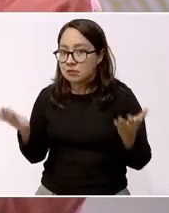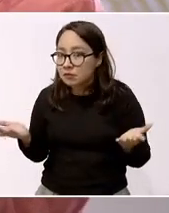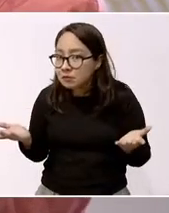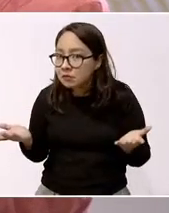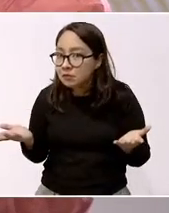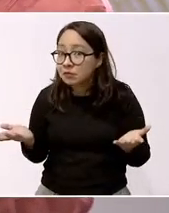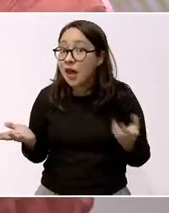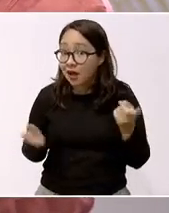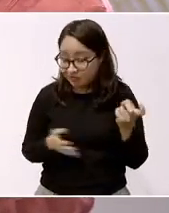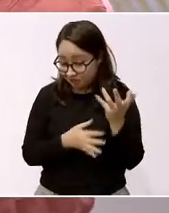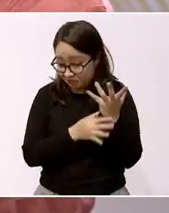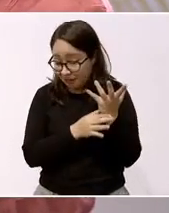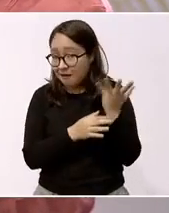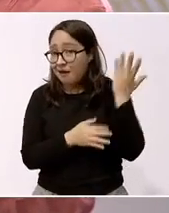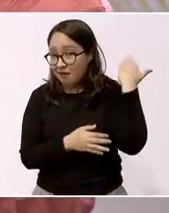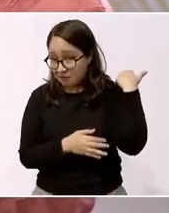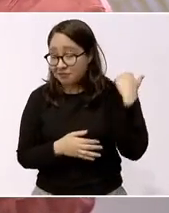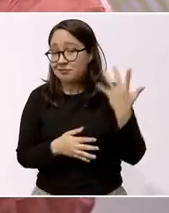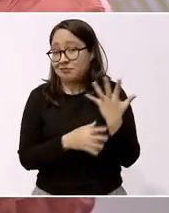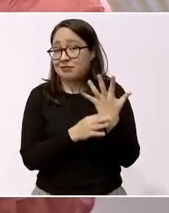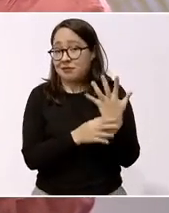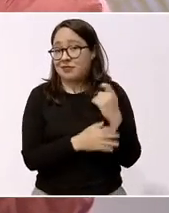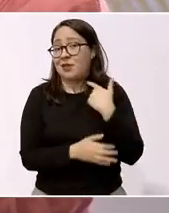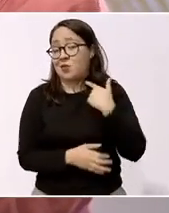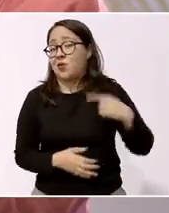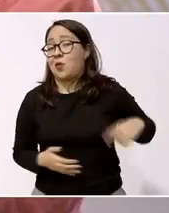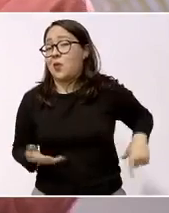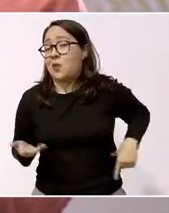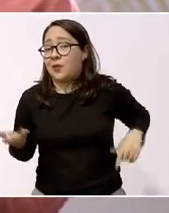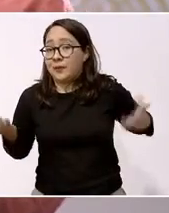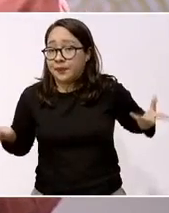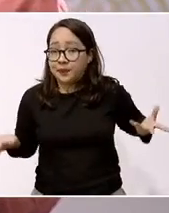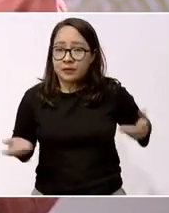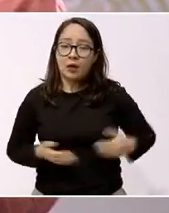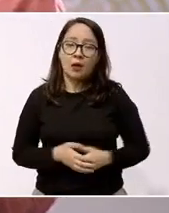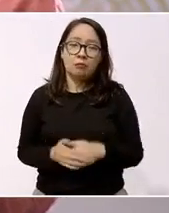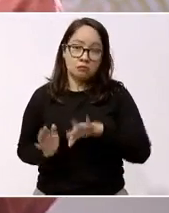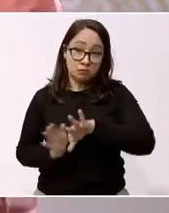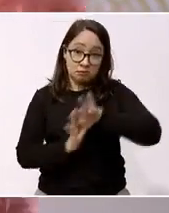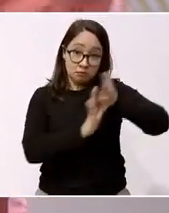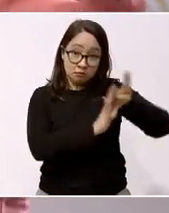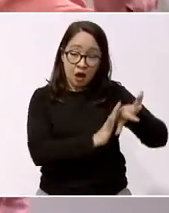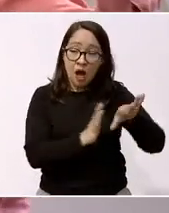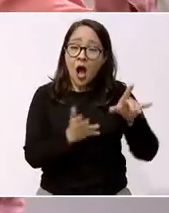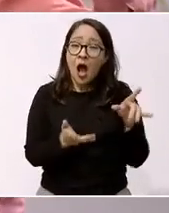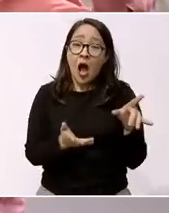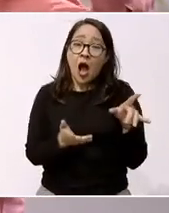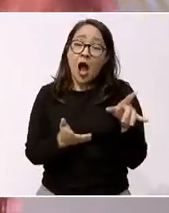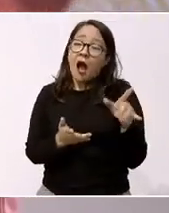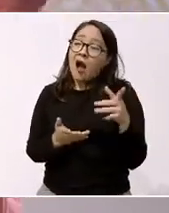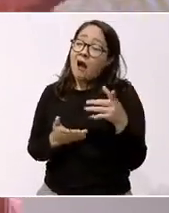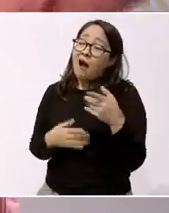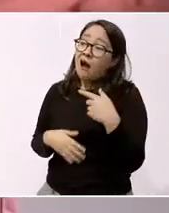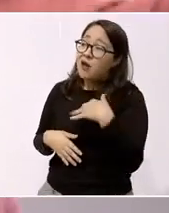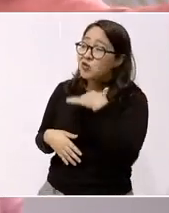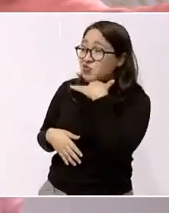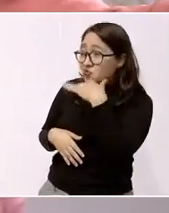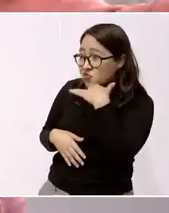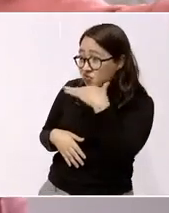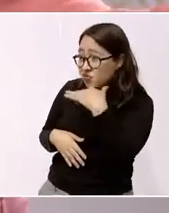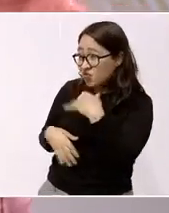y de que la corrupción era parte de la